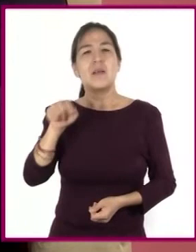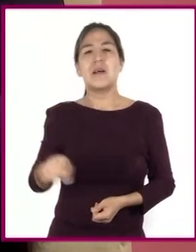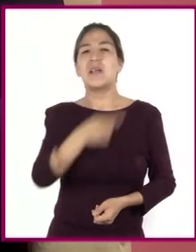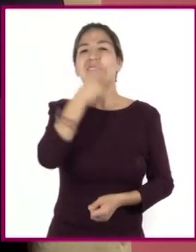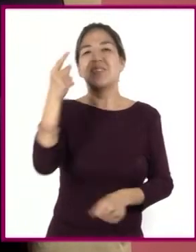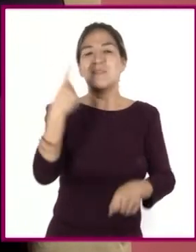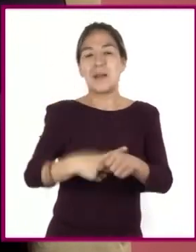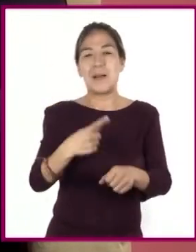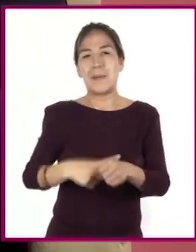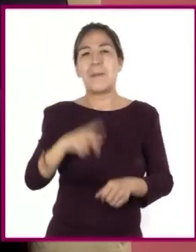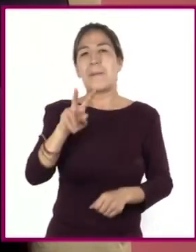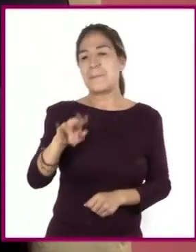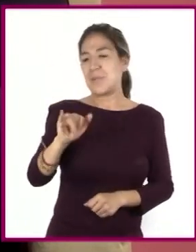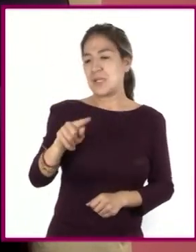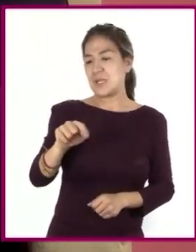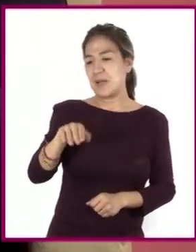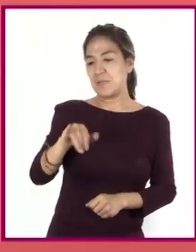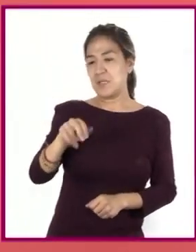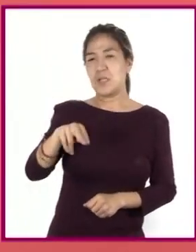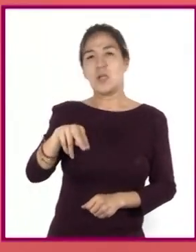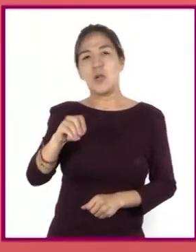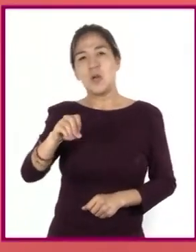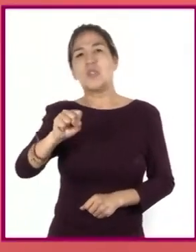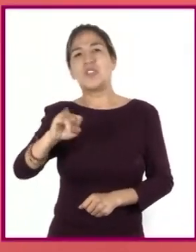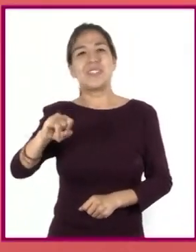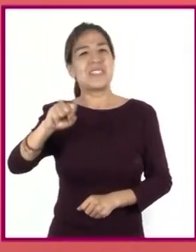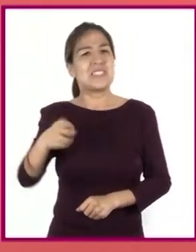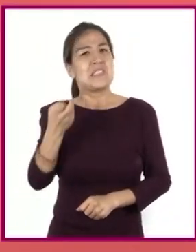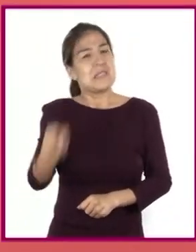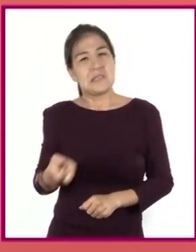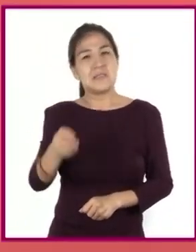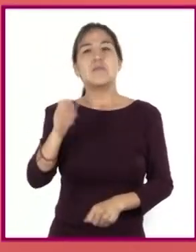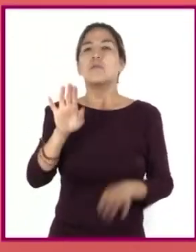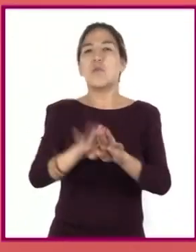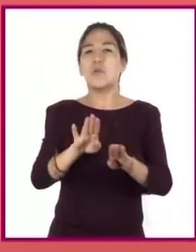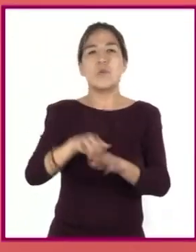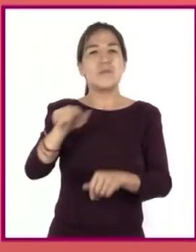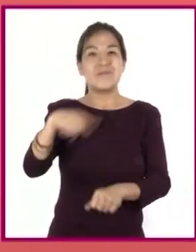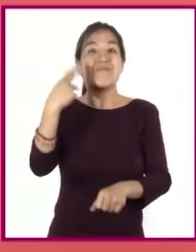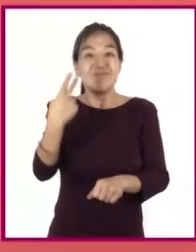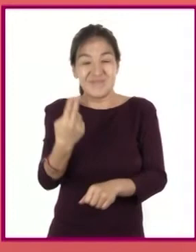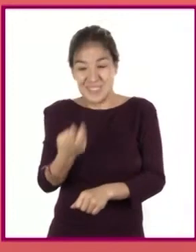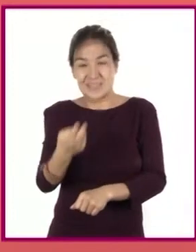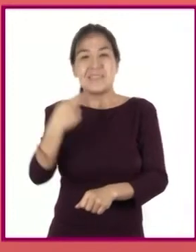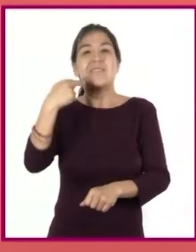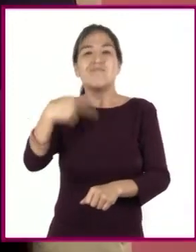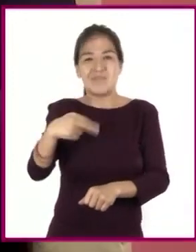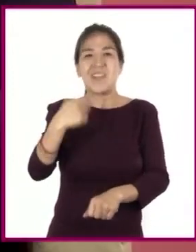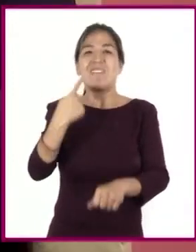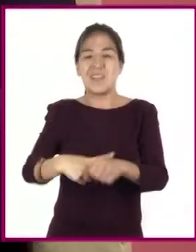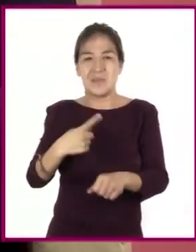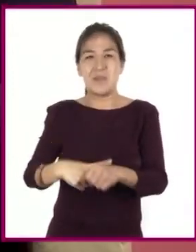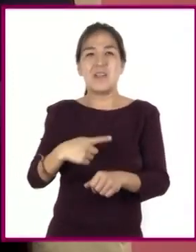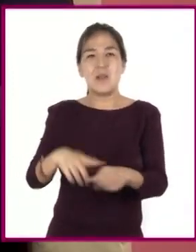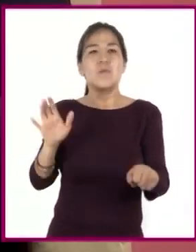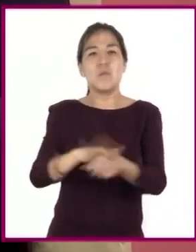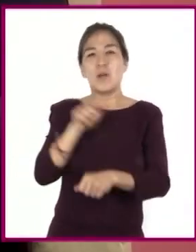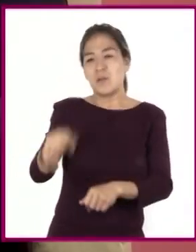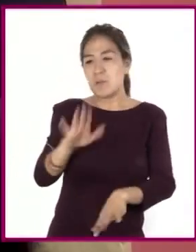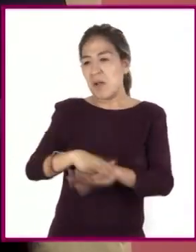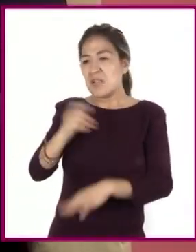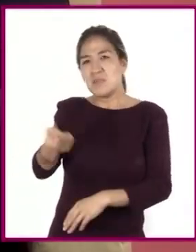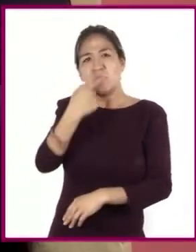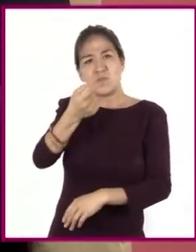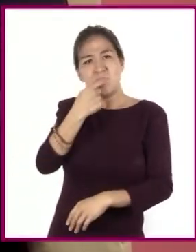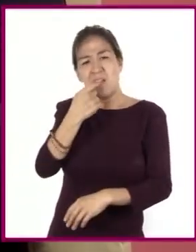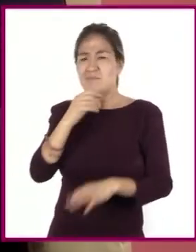genéricamente vitaminosis, porque son exceso de algunos de estos compuestos químicos. Entonces, no es necesario